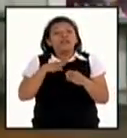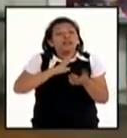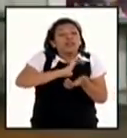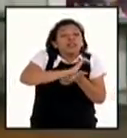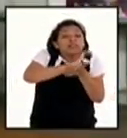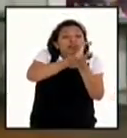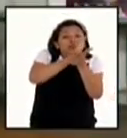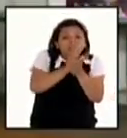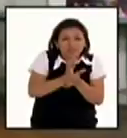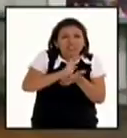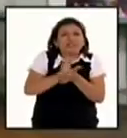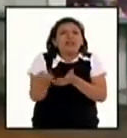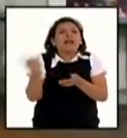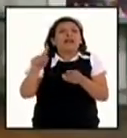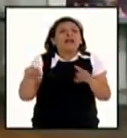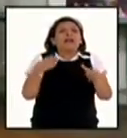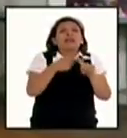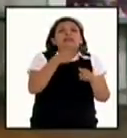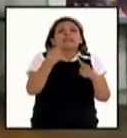la comunidad que